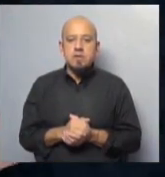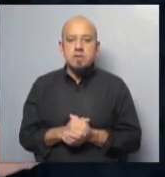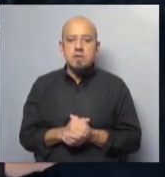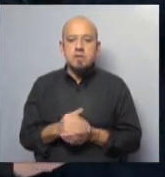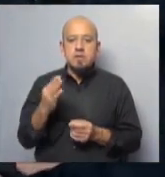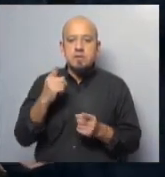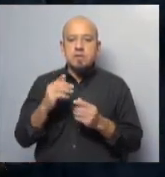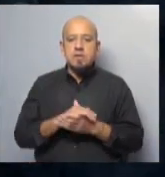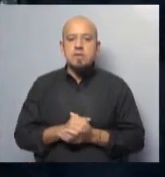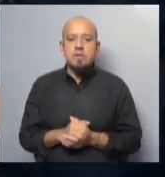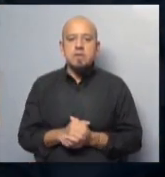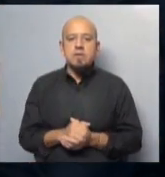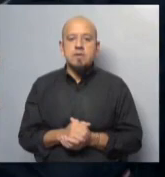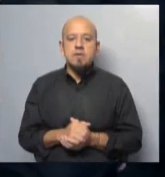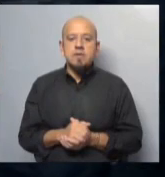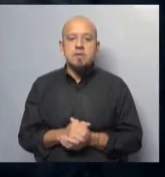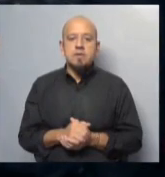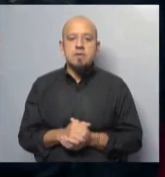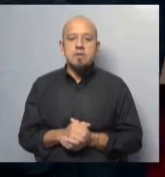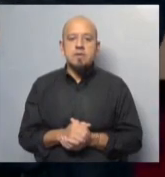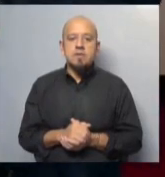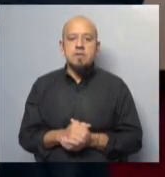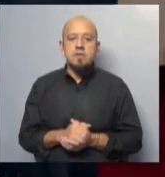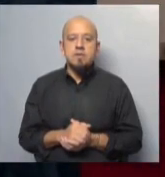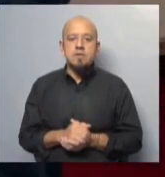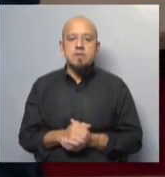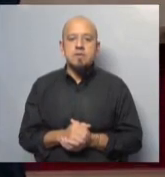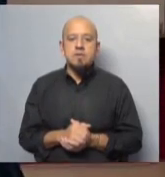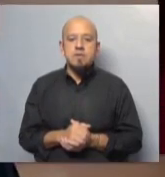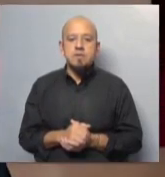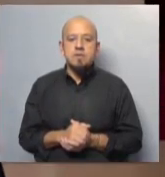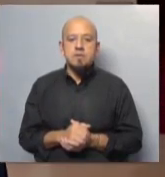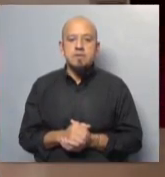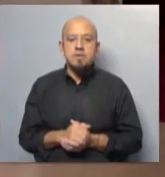a Noel y a Pablo. Muy bien. Ahora está Lucila por ahí,